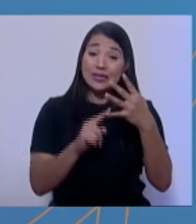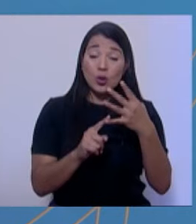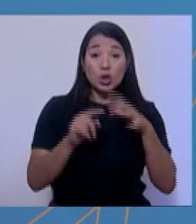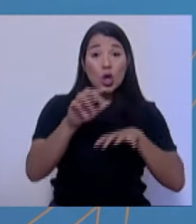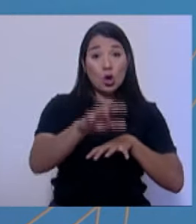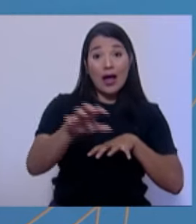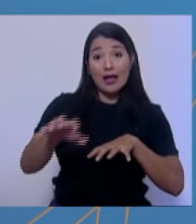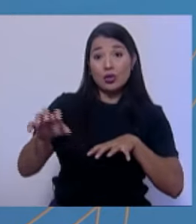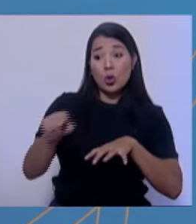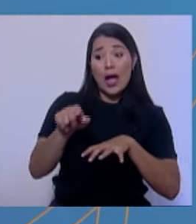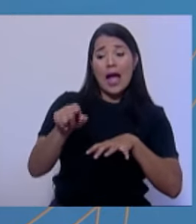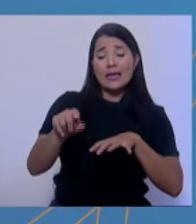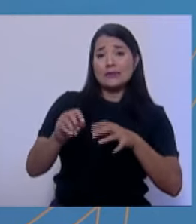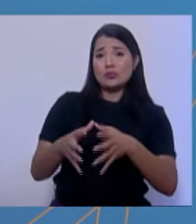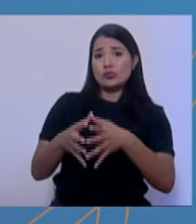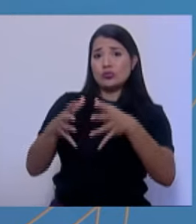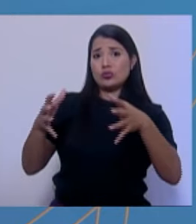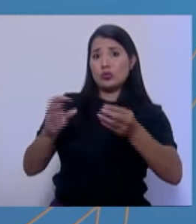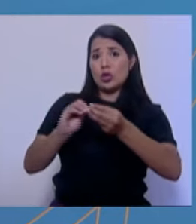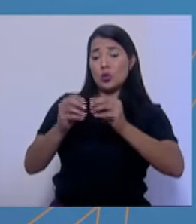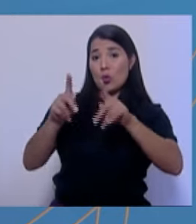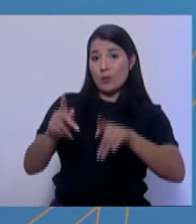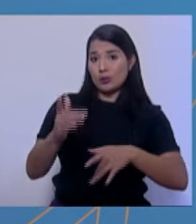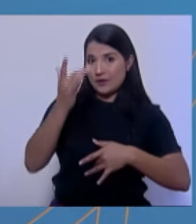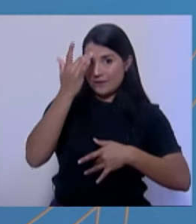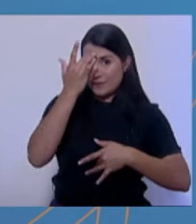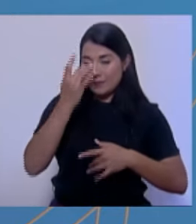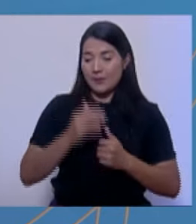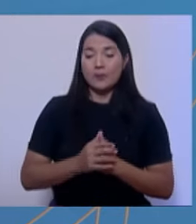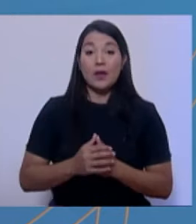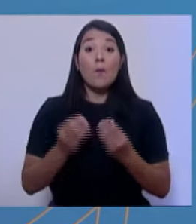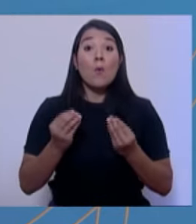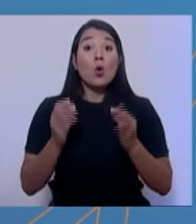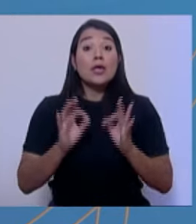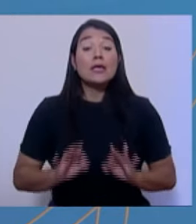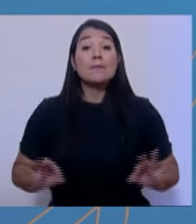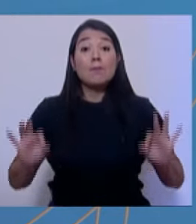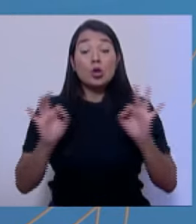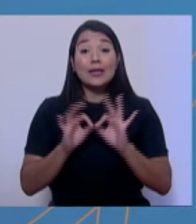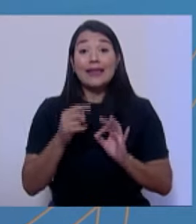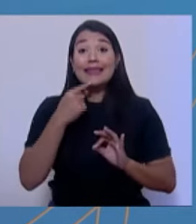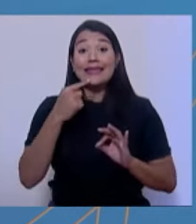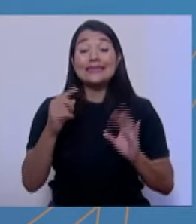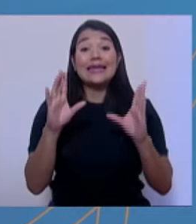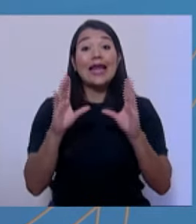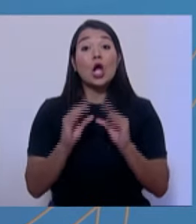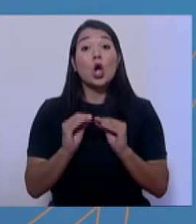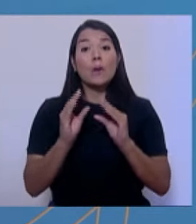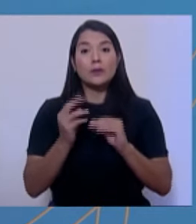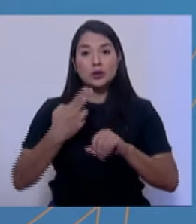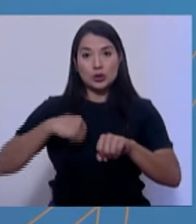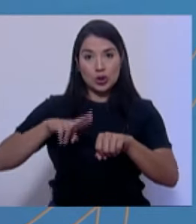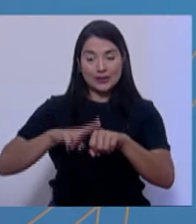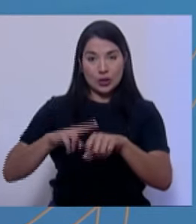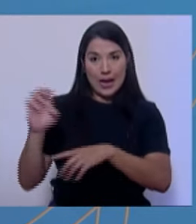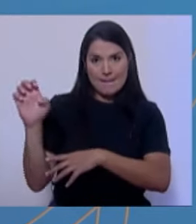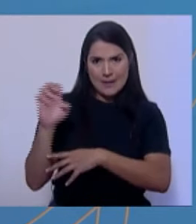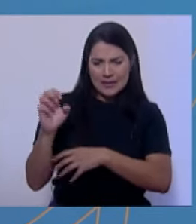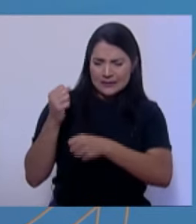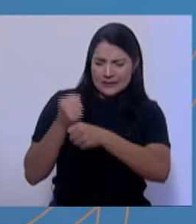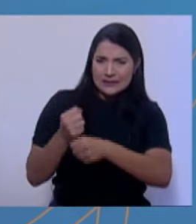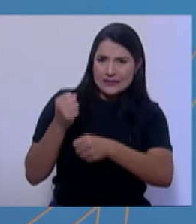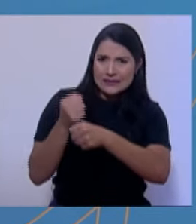cantones y el incremento importante que se ha dado de casos. Es importante mencionar que la Comisión Nacional de Emergencias, en un trabajo que ha